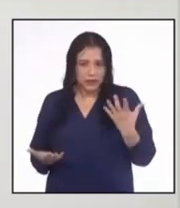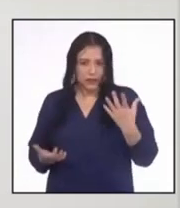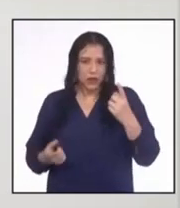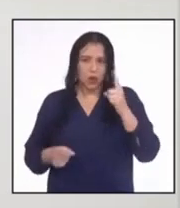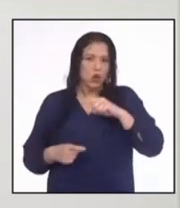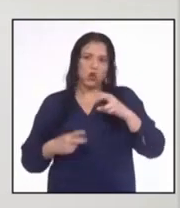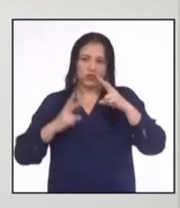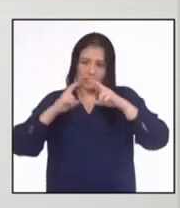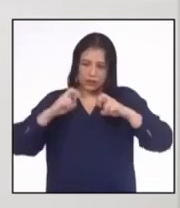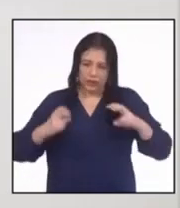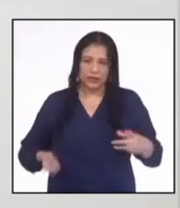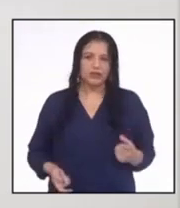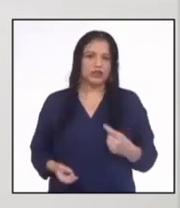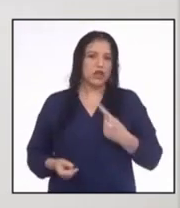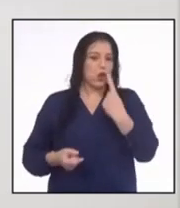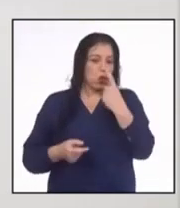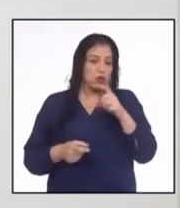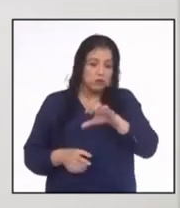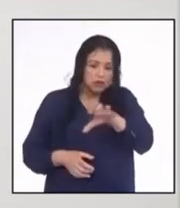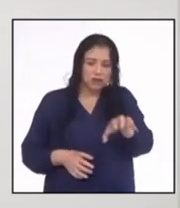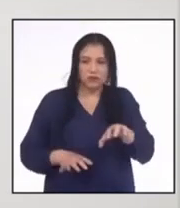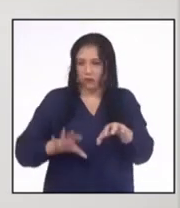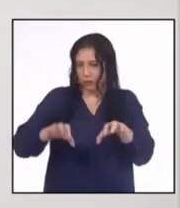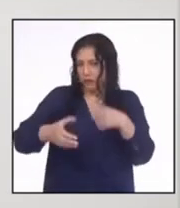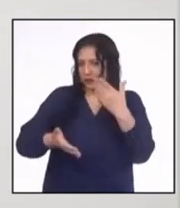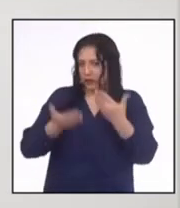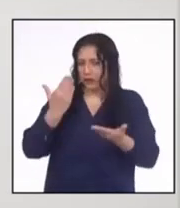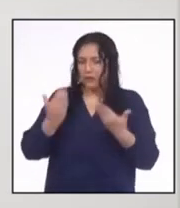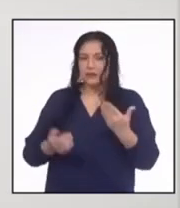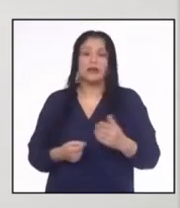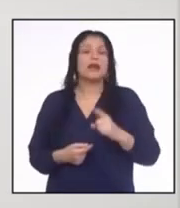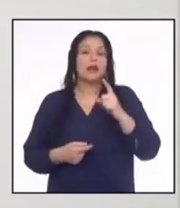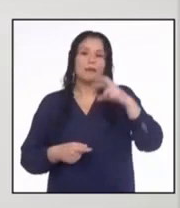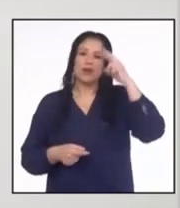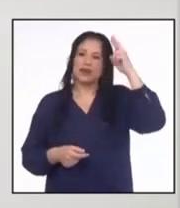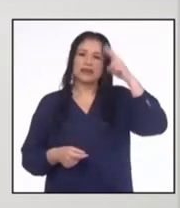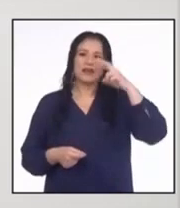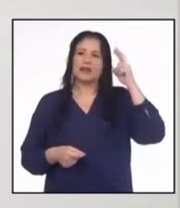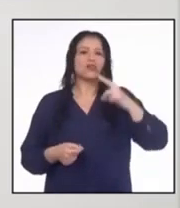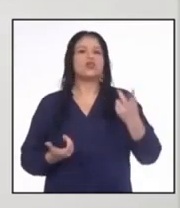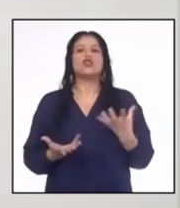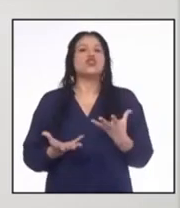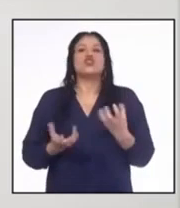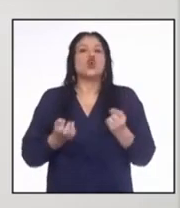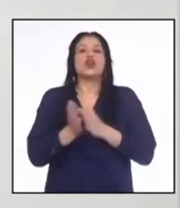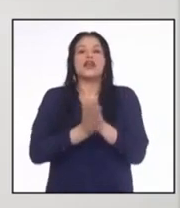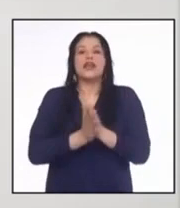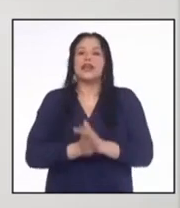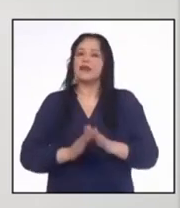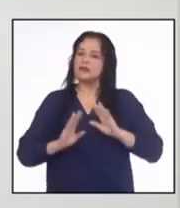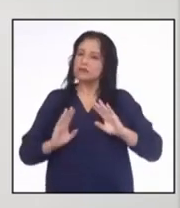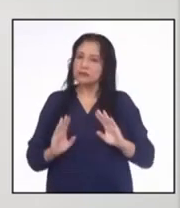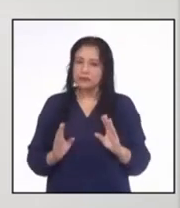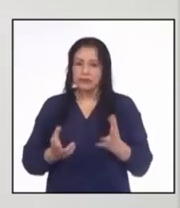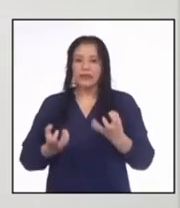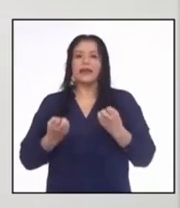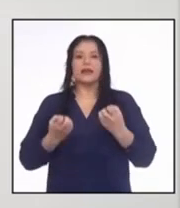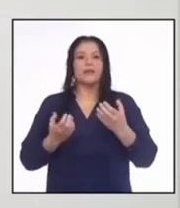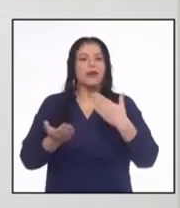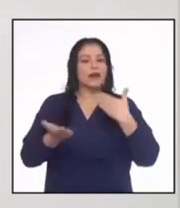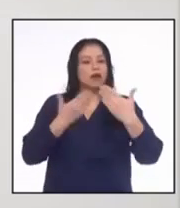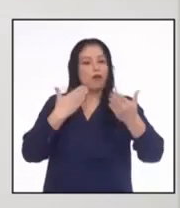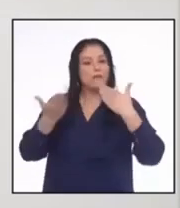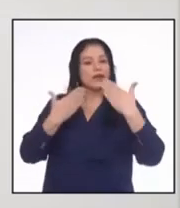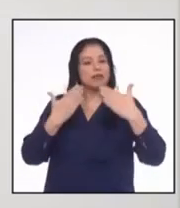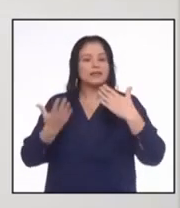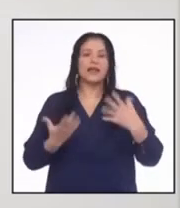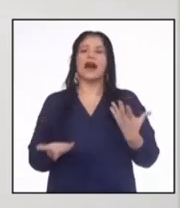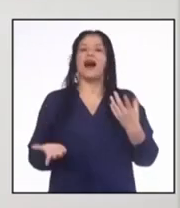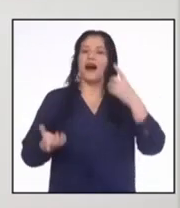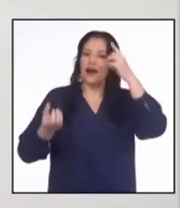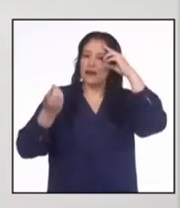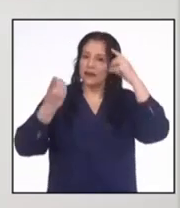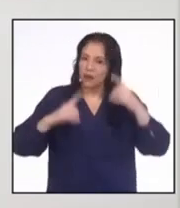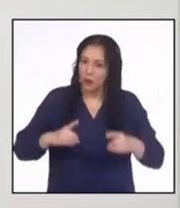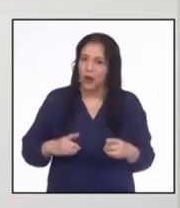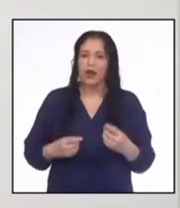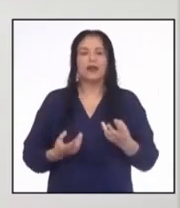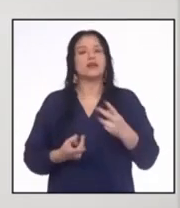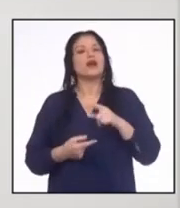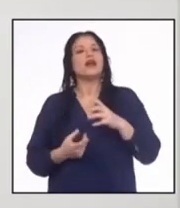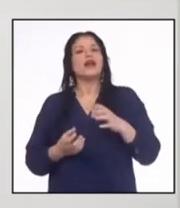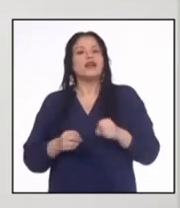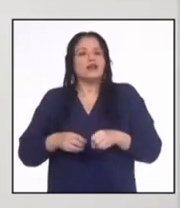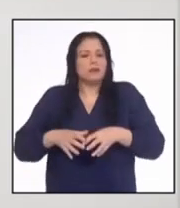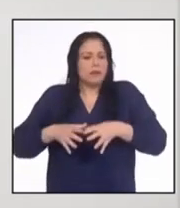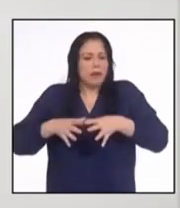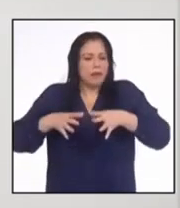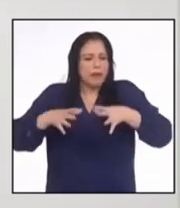por lo menos uno de los actores y por ello no hay predisposición para el diálogo y negociación. Crecen los problemas